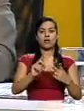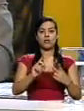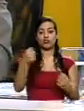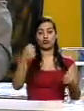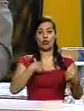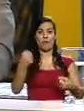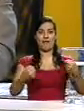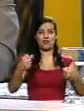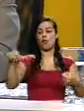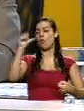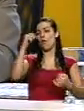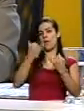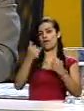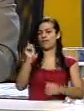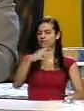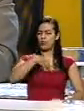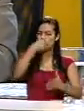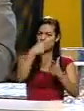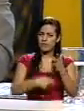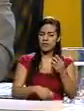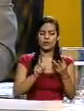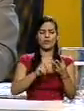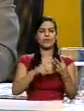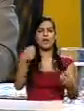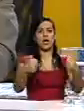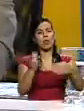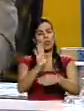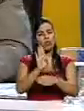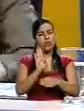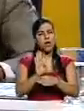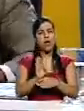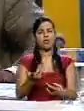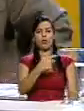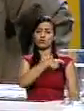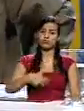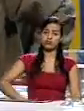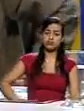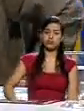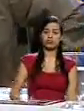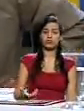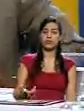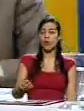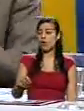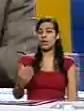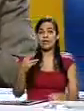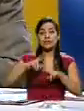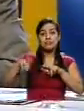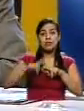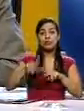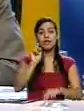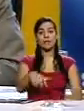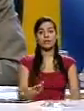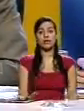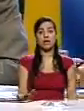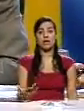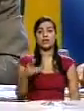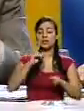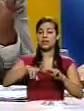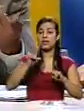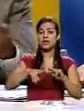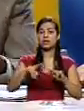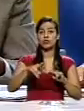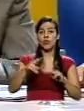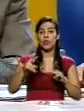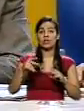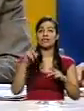se conduce, manejar de verdad con cuidado el cinturón, es decir, los muchachos, los viajes de los niños también con